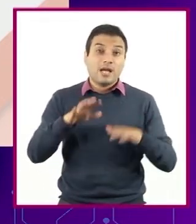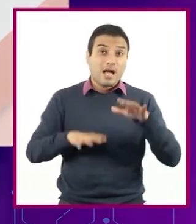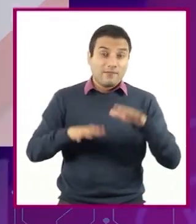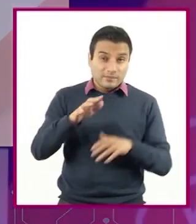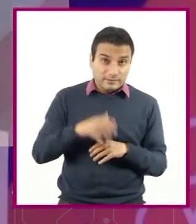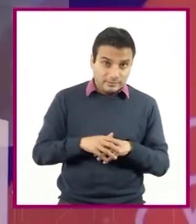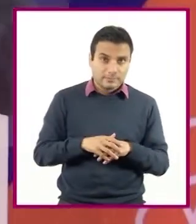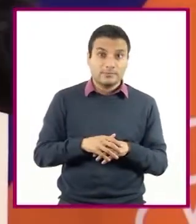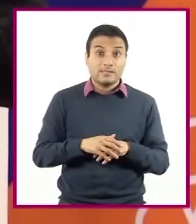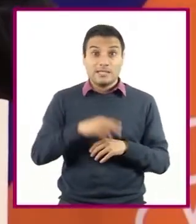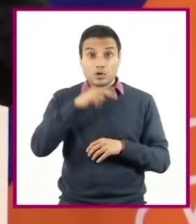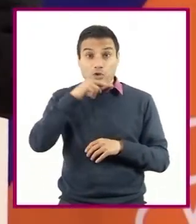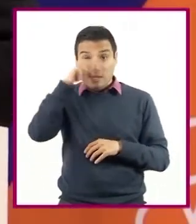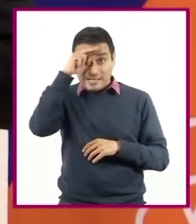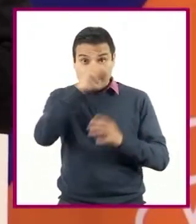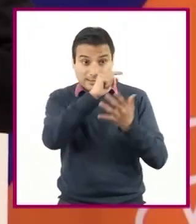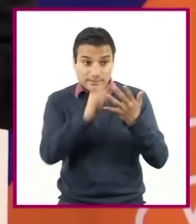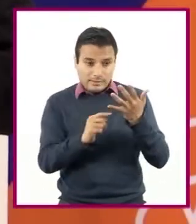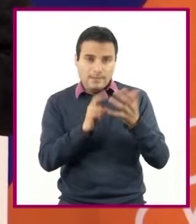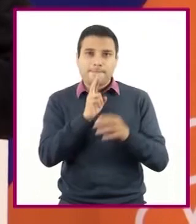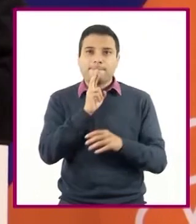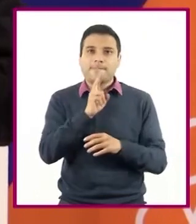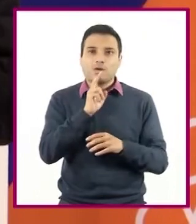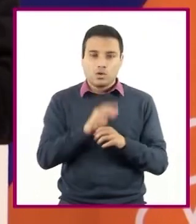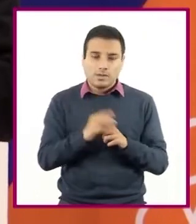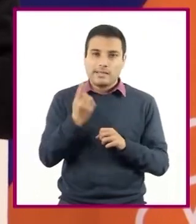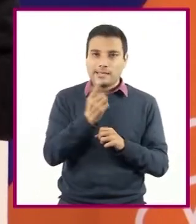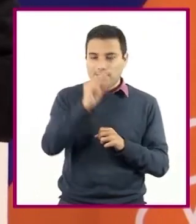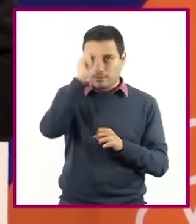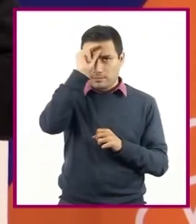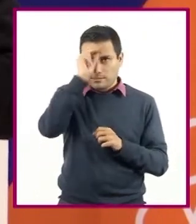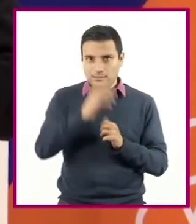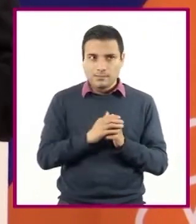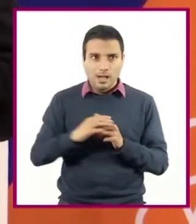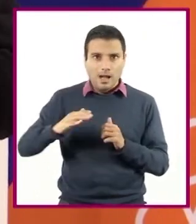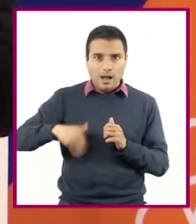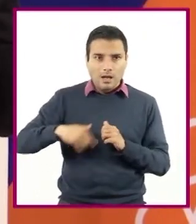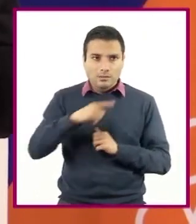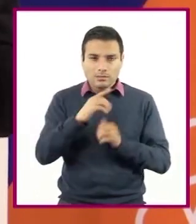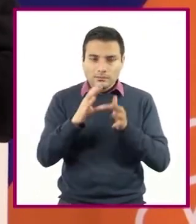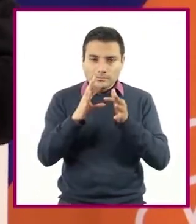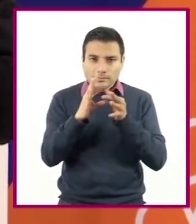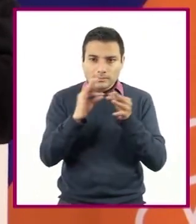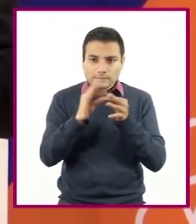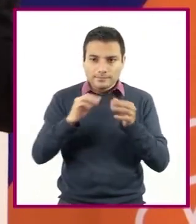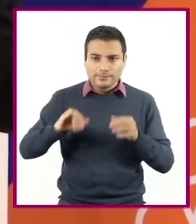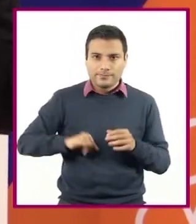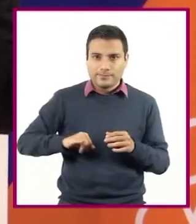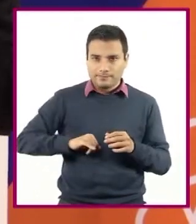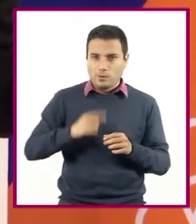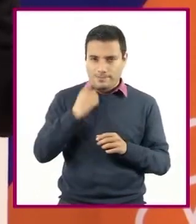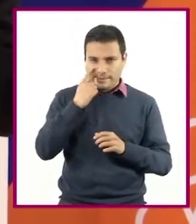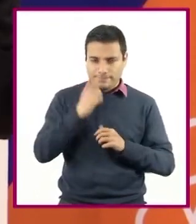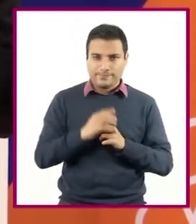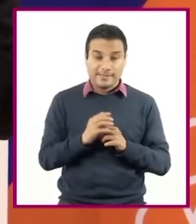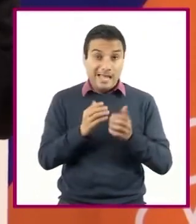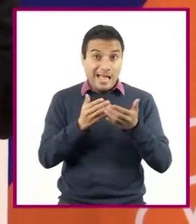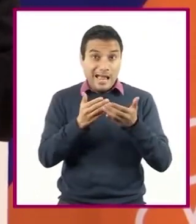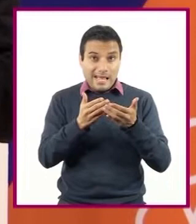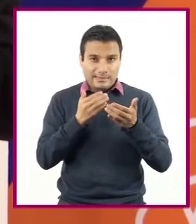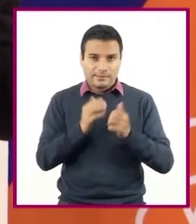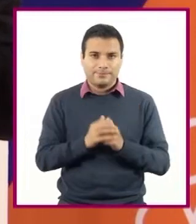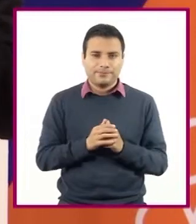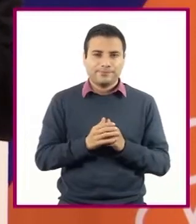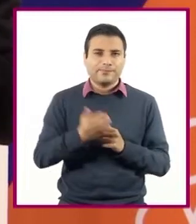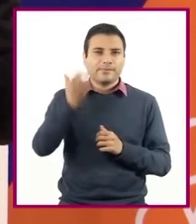lógica. Oye, en el texto que acabas de leer vi datos interesantes, pero antes de analizarnos, centrémonos en una